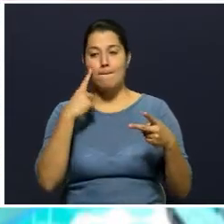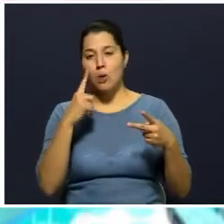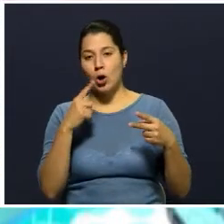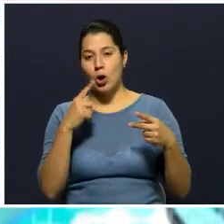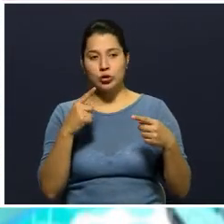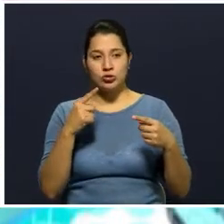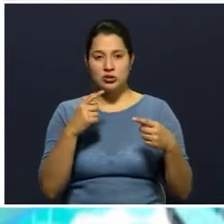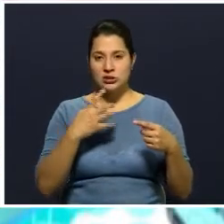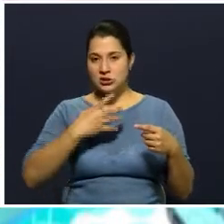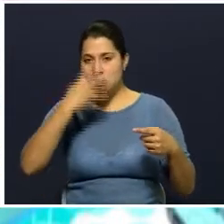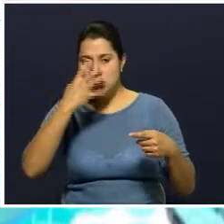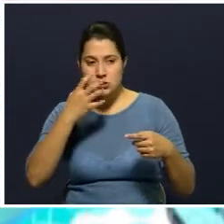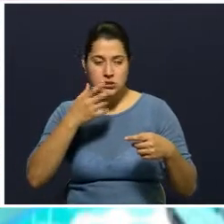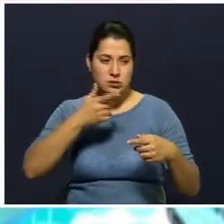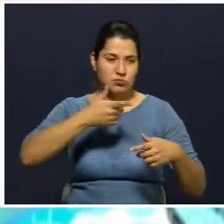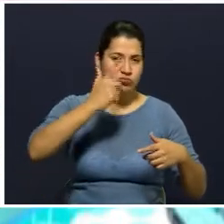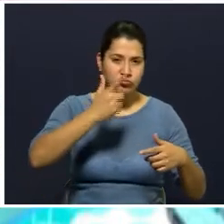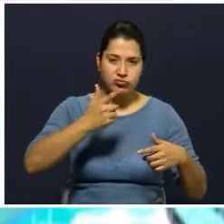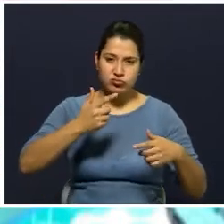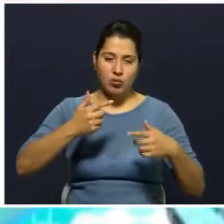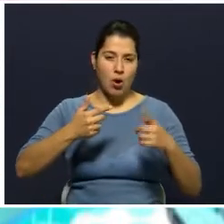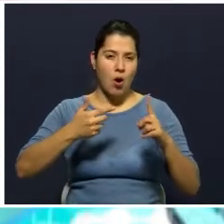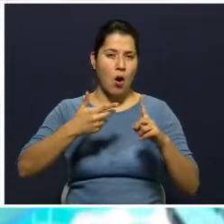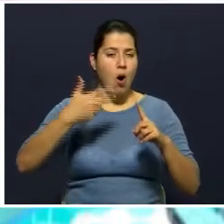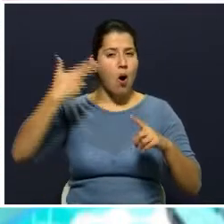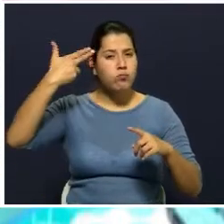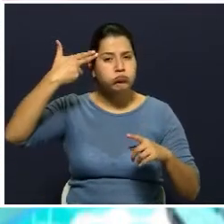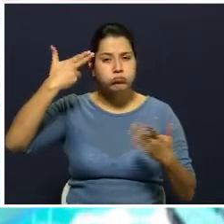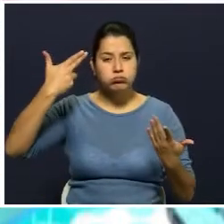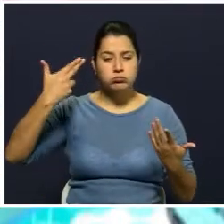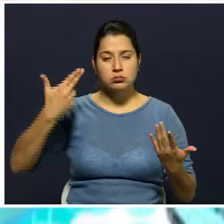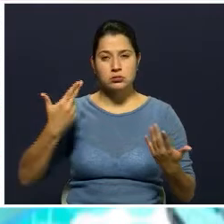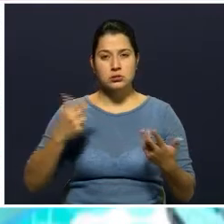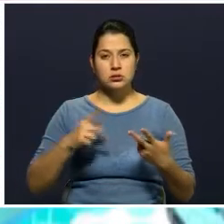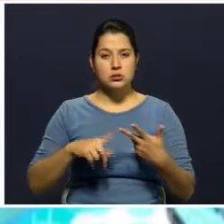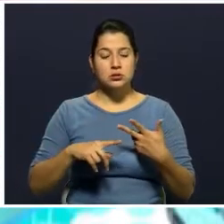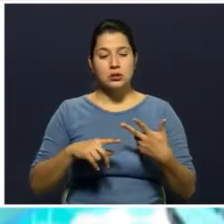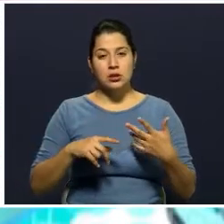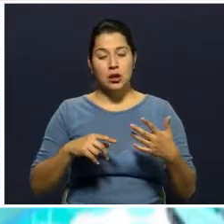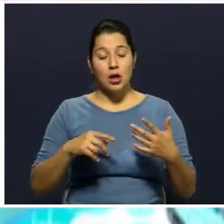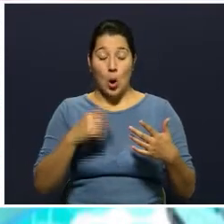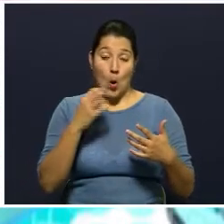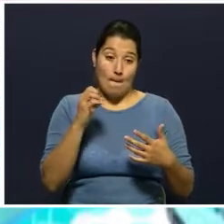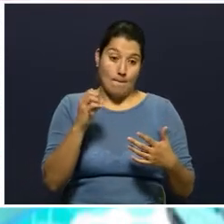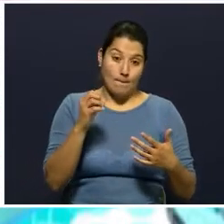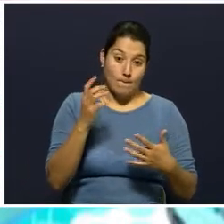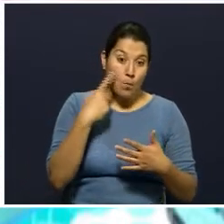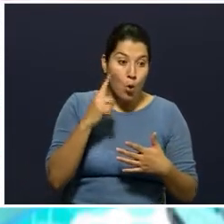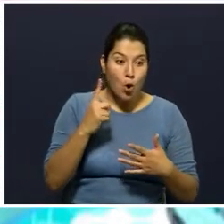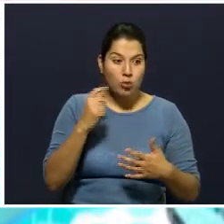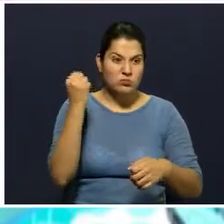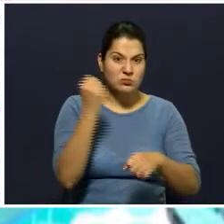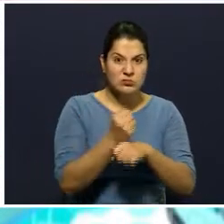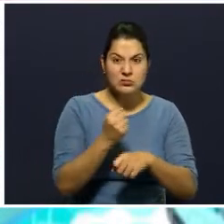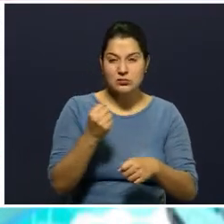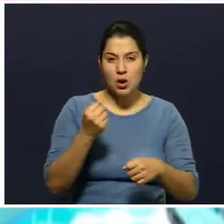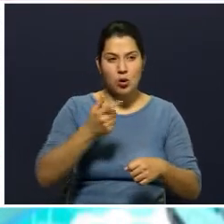por asalto, por acciones en las que ejerció violencia